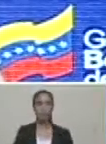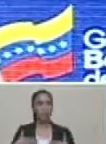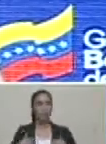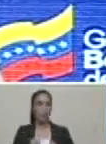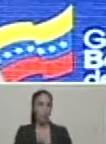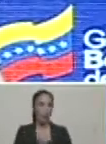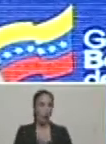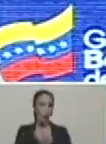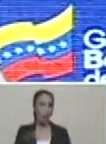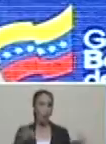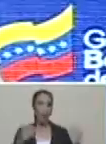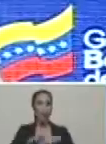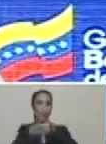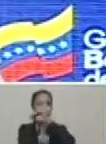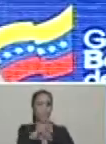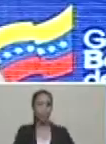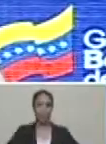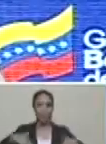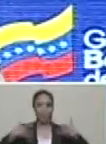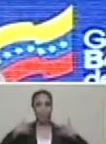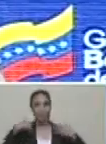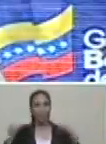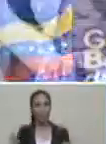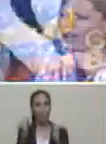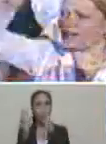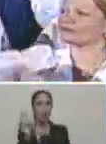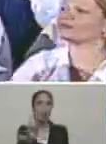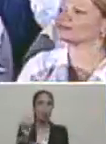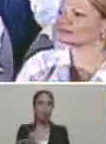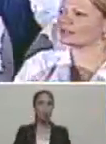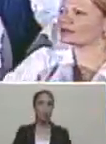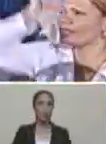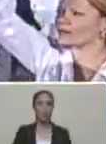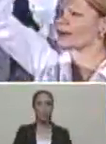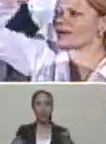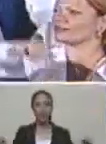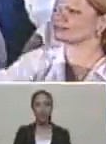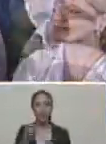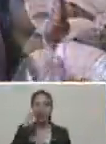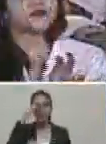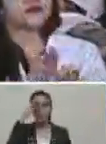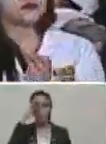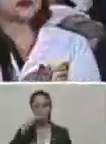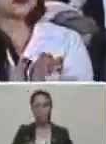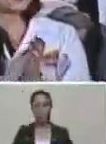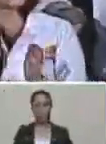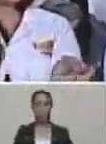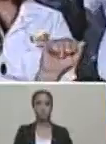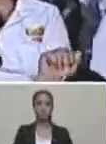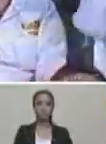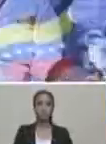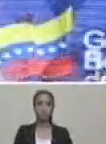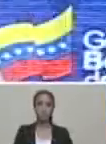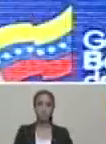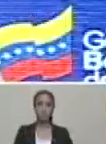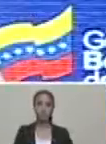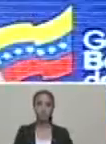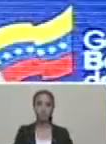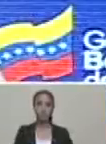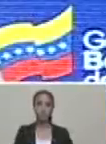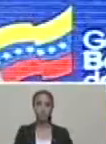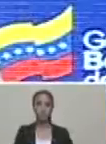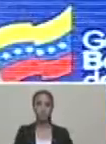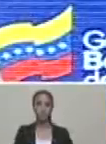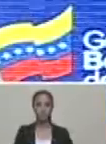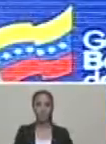y llevando felicidad. ¡Que viva Venezuela! ¡Que viva Cuba! ¡Que viva la unión de nuestros pueblos! ¡Y que viva Barrio